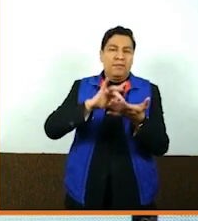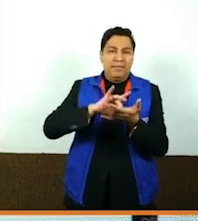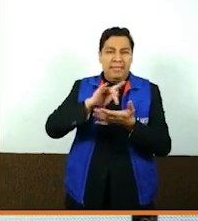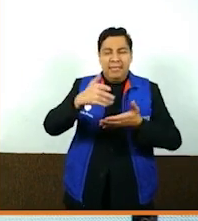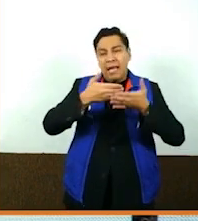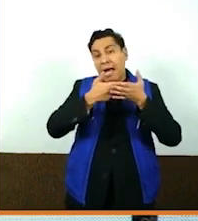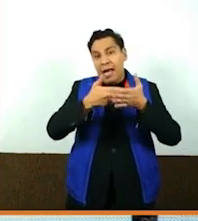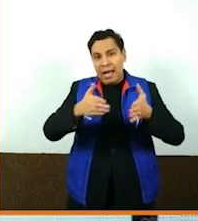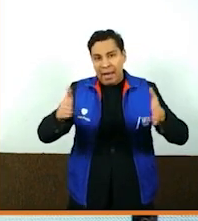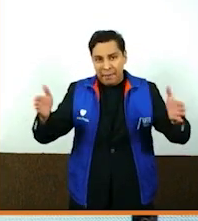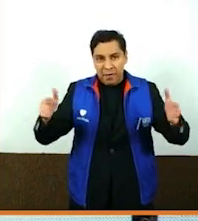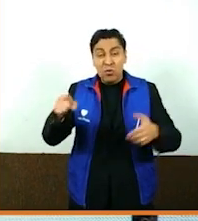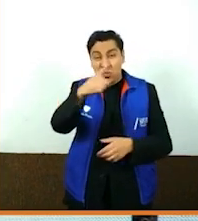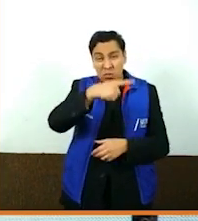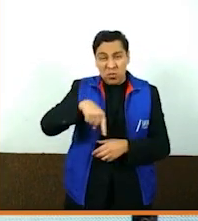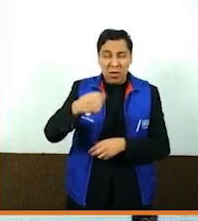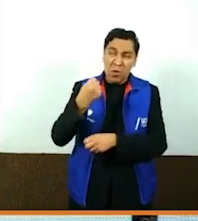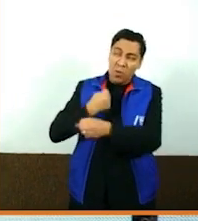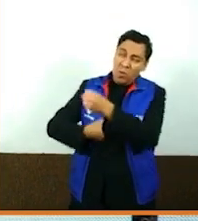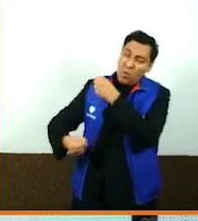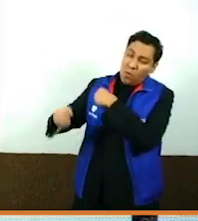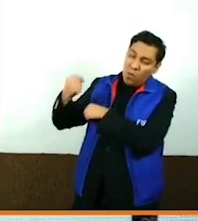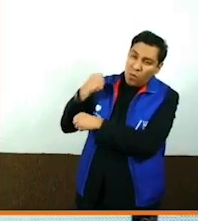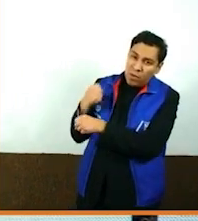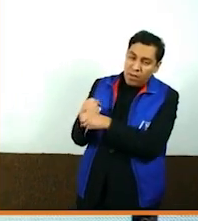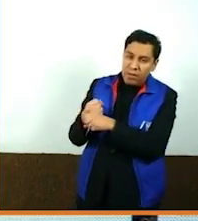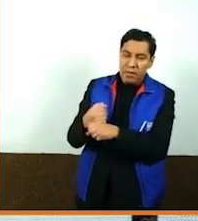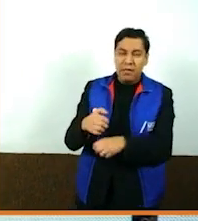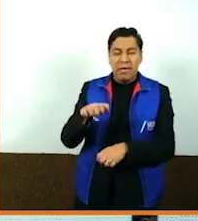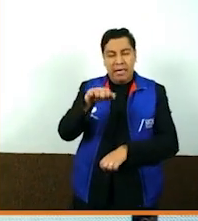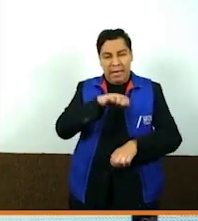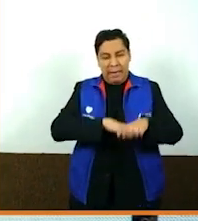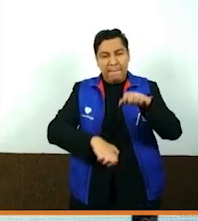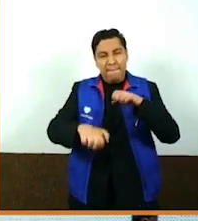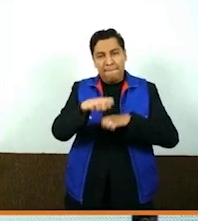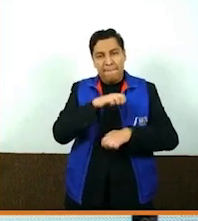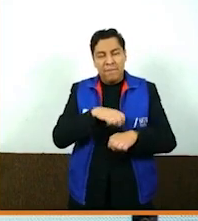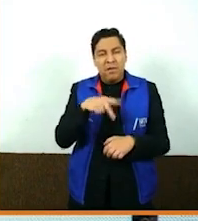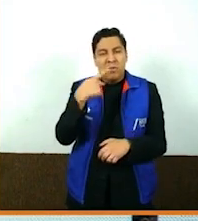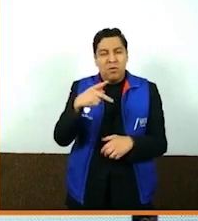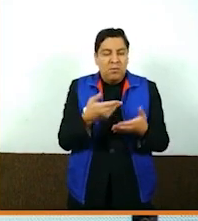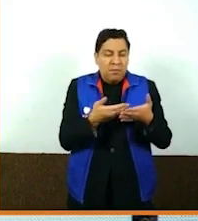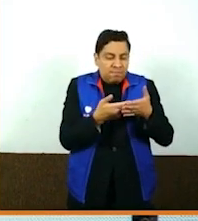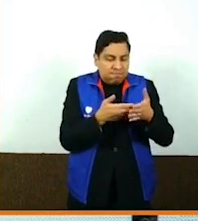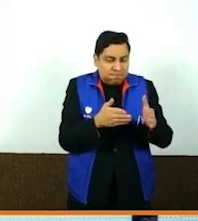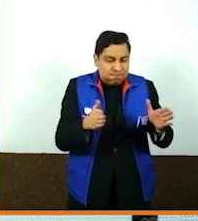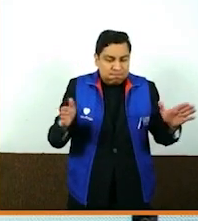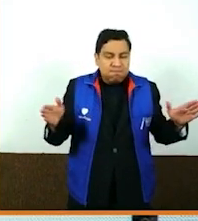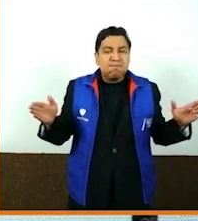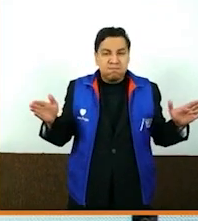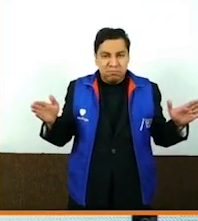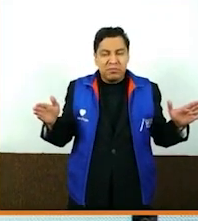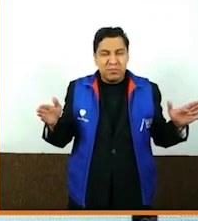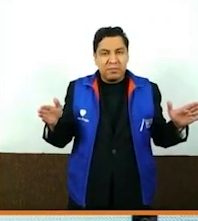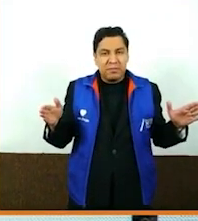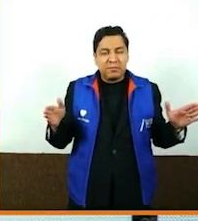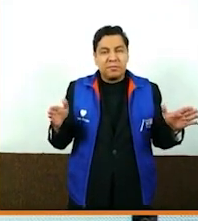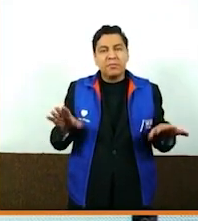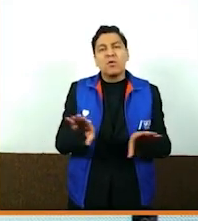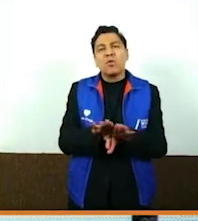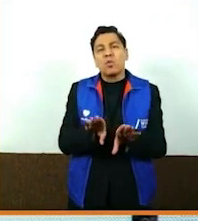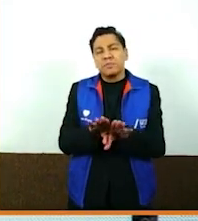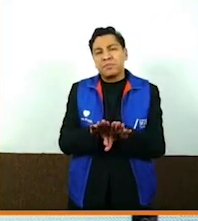abierto el camino en su organización, haberlo abierto en su industria también, y haberlo abierto